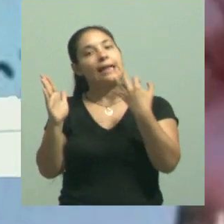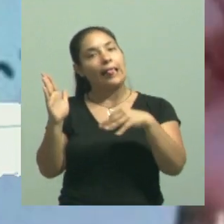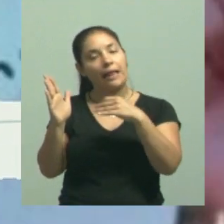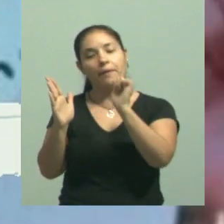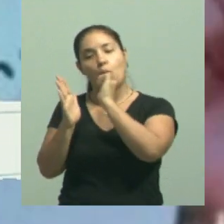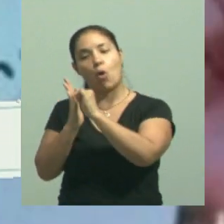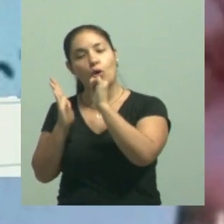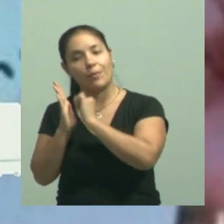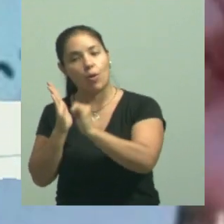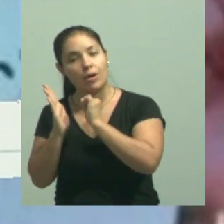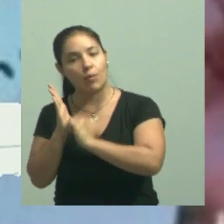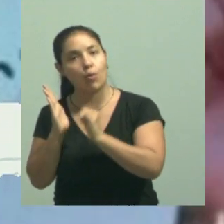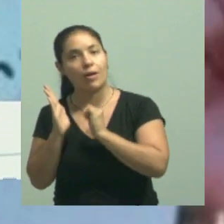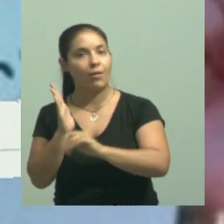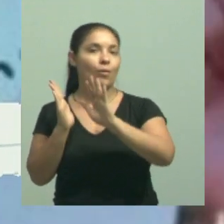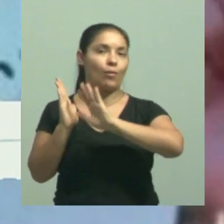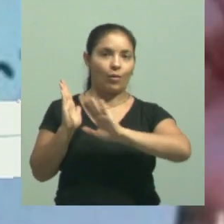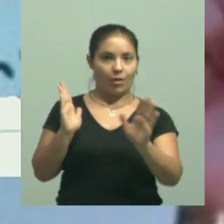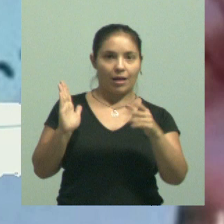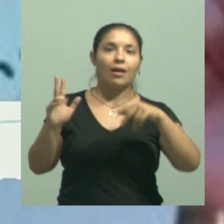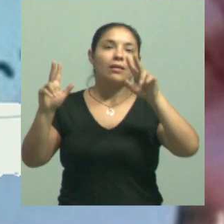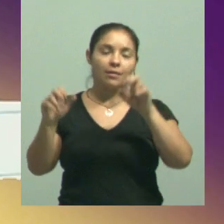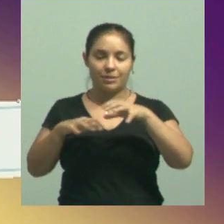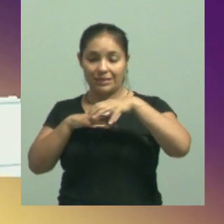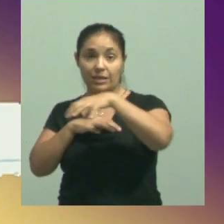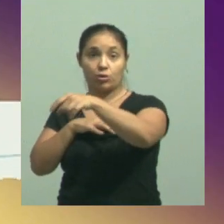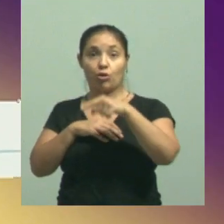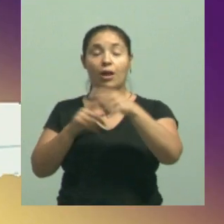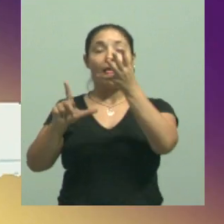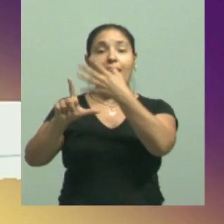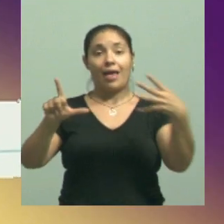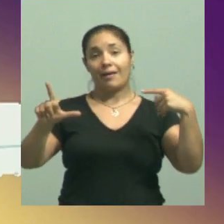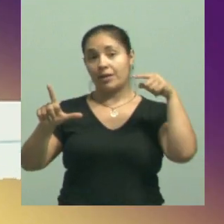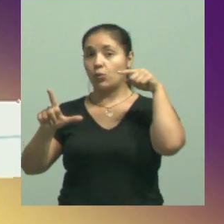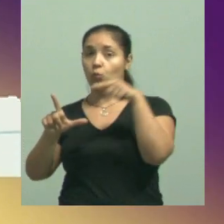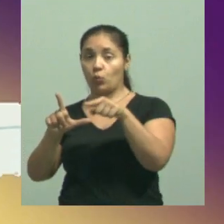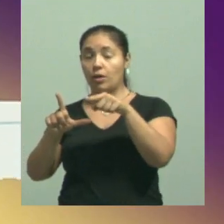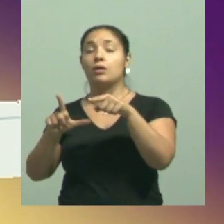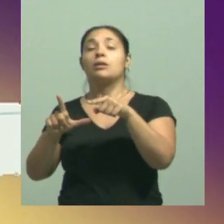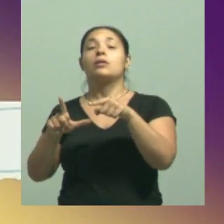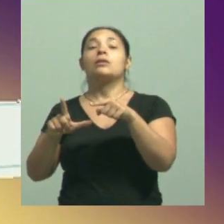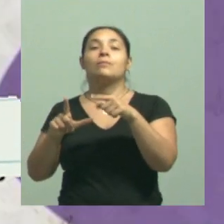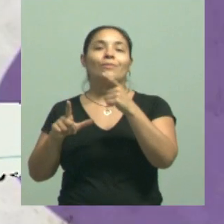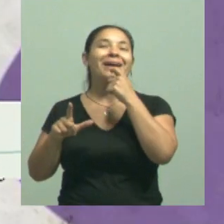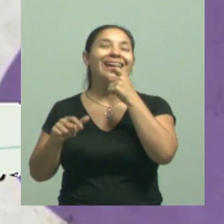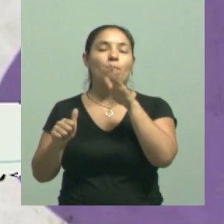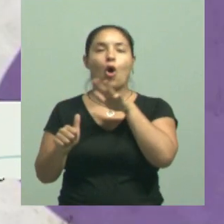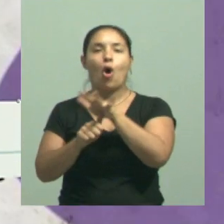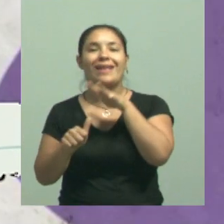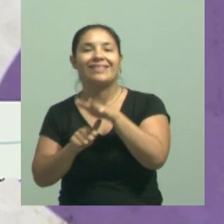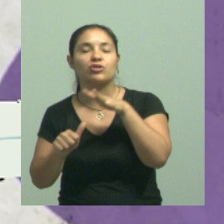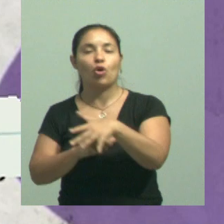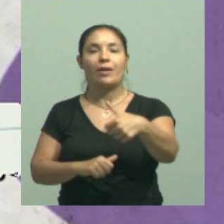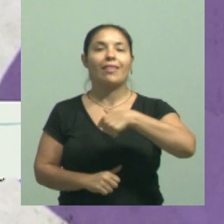superar ciertas estigmatizaciones, particularmente a la población LGBTIQ, o sea, por orientación sexual o identidad de